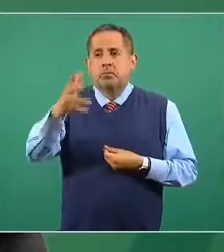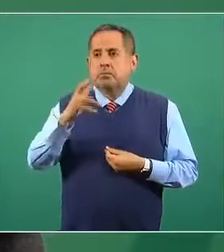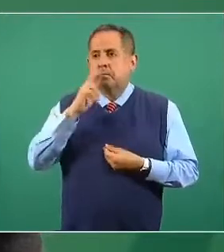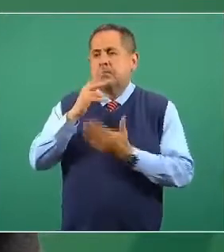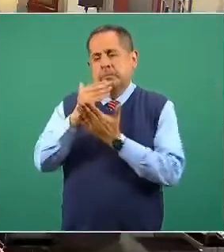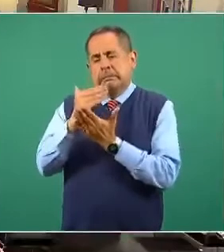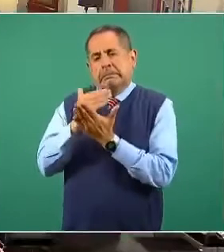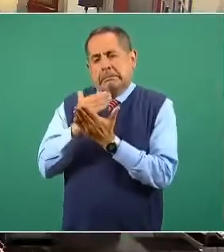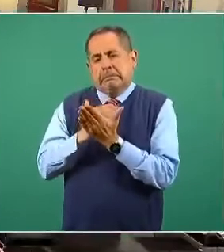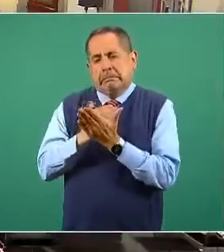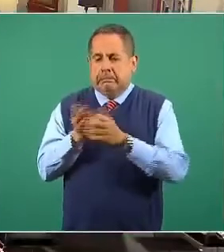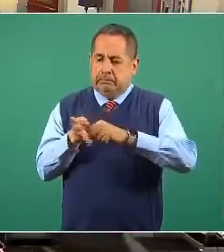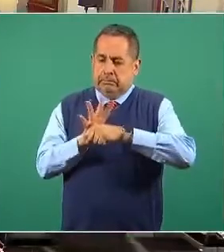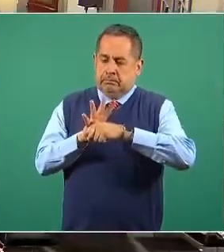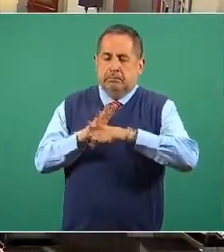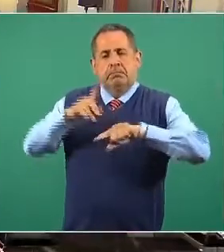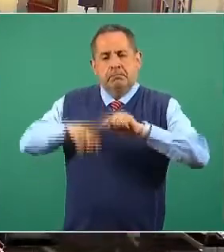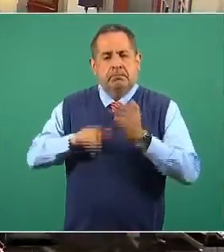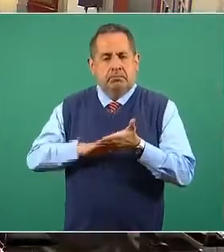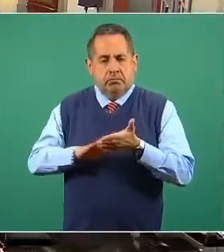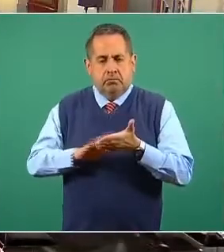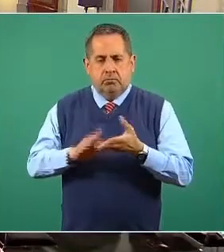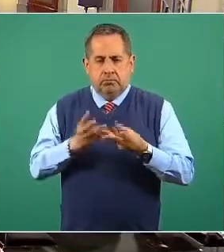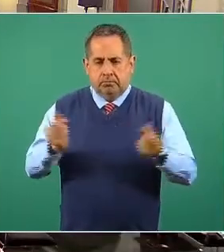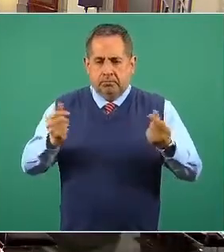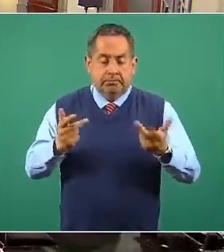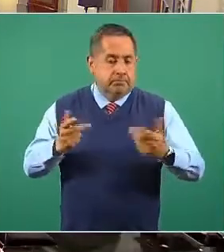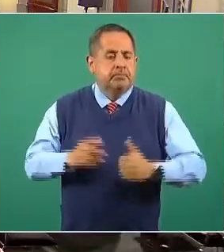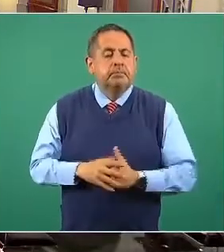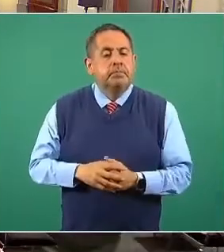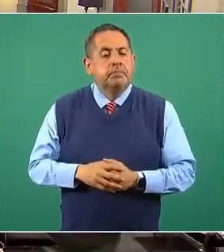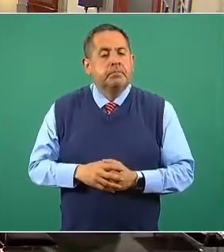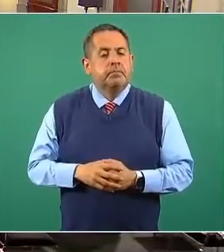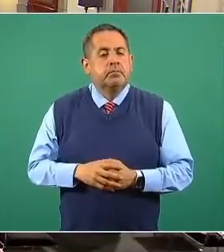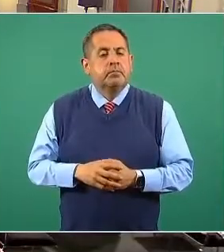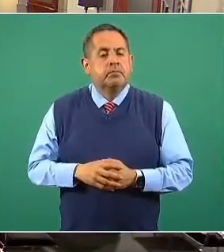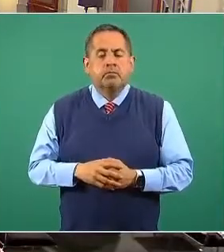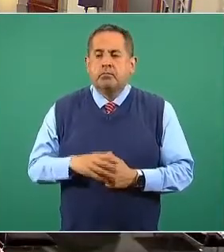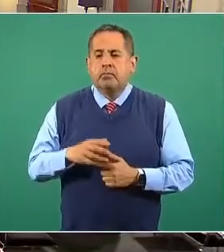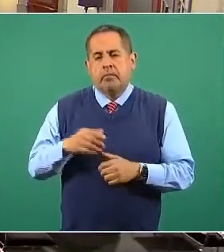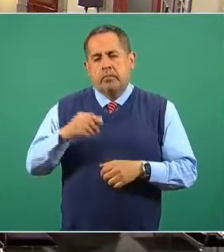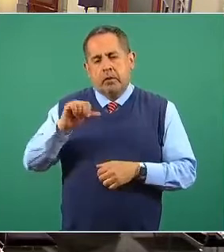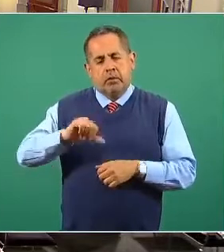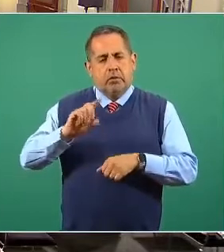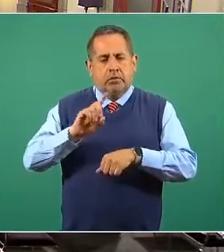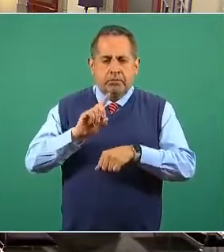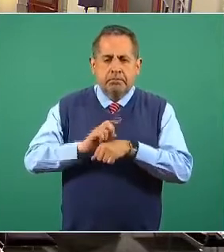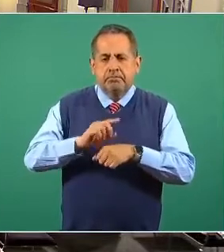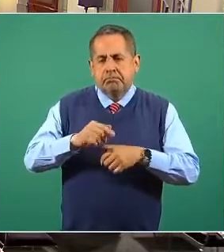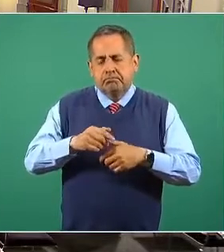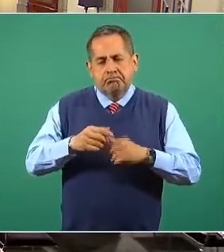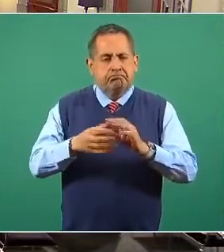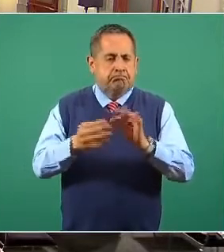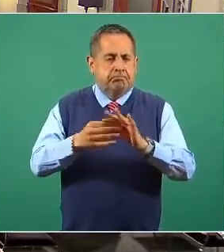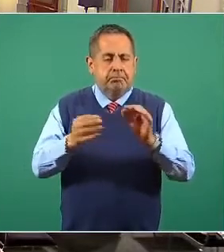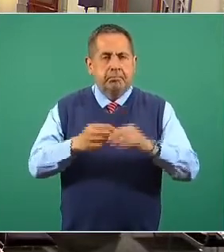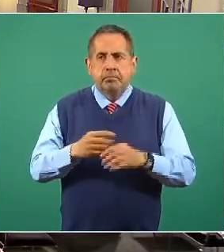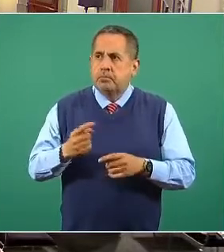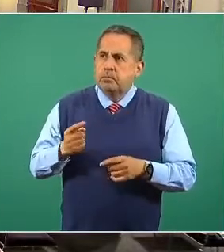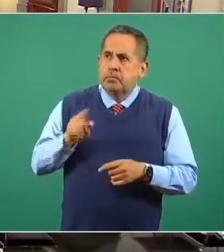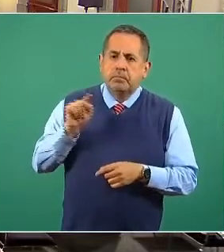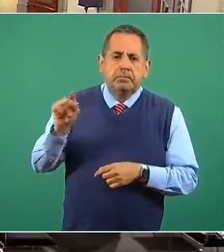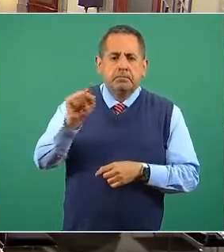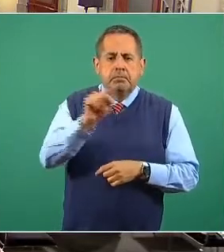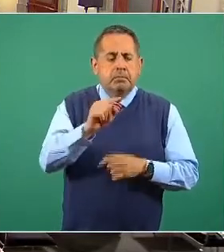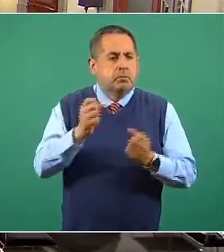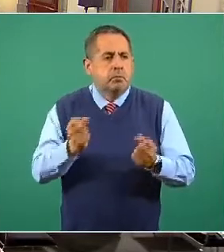enfermedad COVID-19. Como todas las noches vamos a empezar entonces actualizando los elementos estadísticos de la